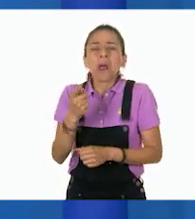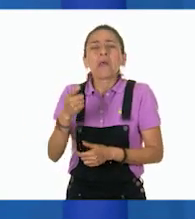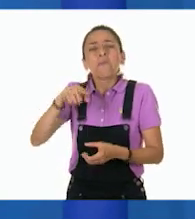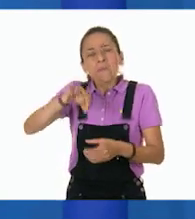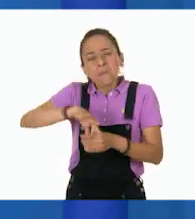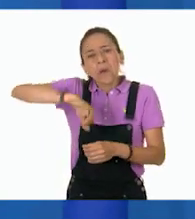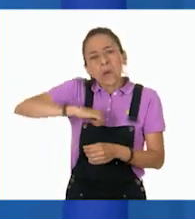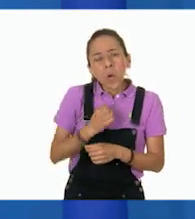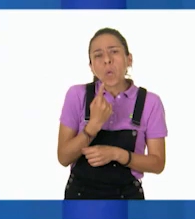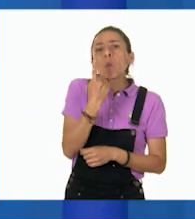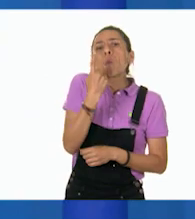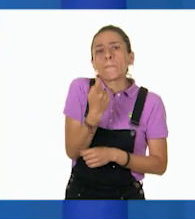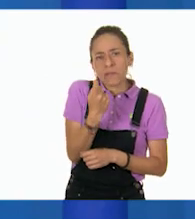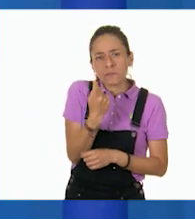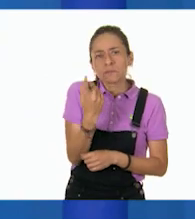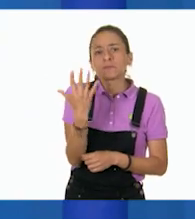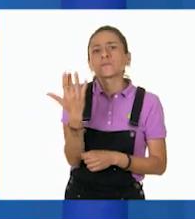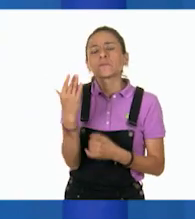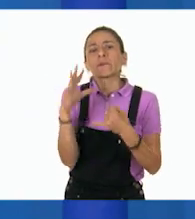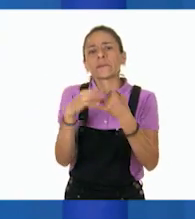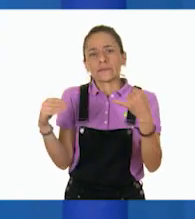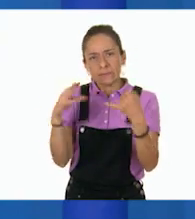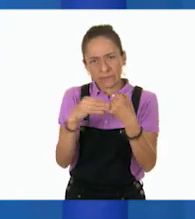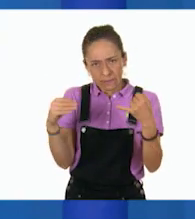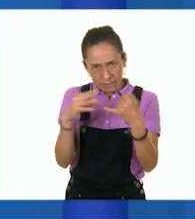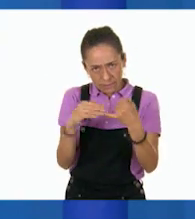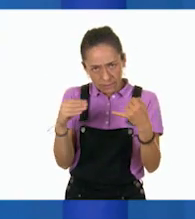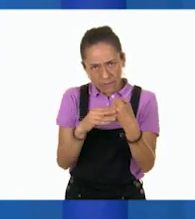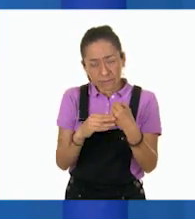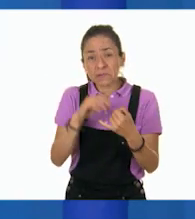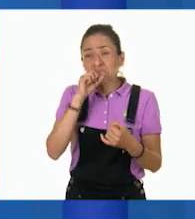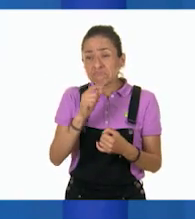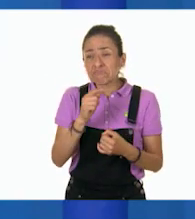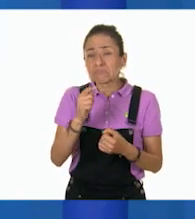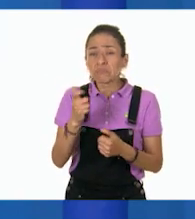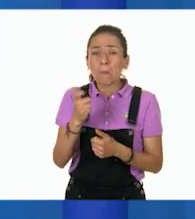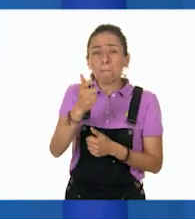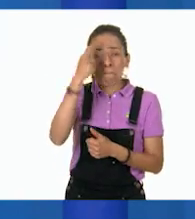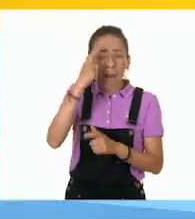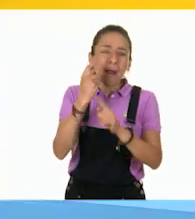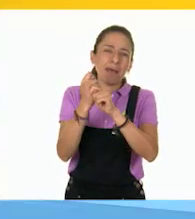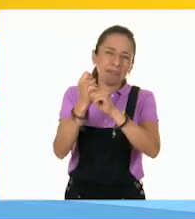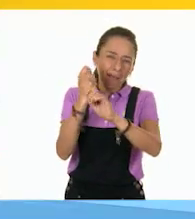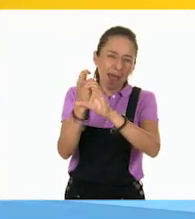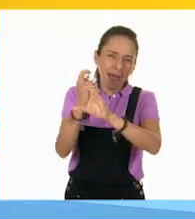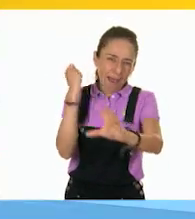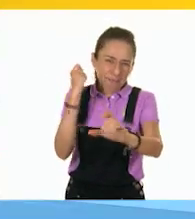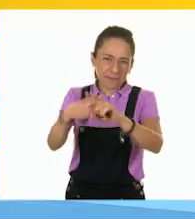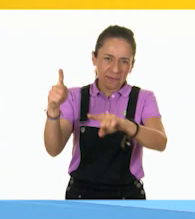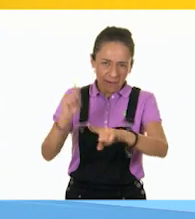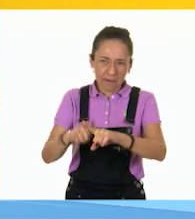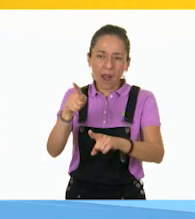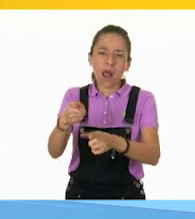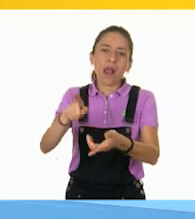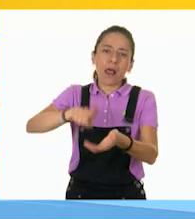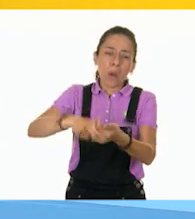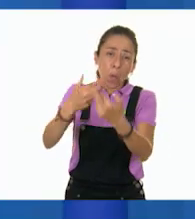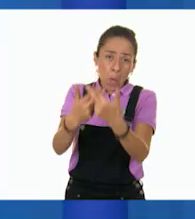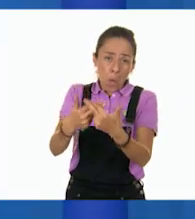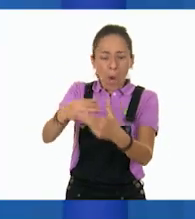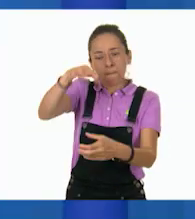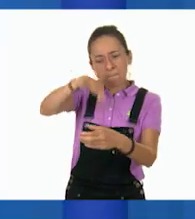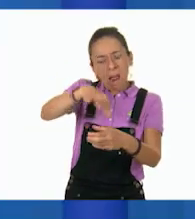$1.50 cada día, que era lo que le quedaba del dinero que le daban para el transporte. Ah, muy bien. ¿Y cuánto tiempo estuvo